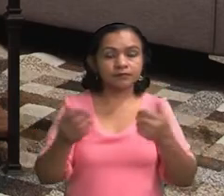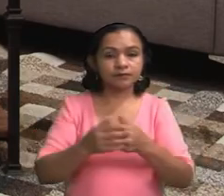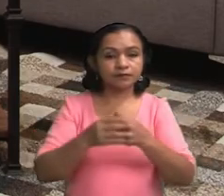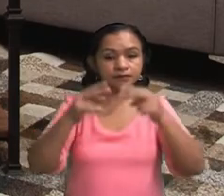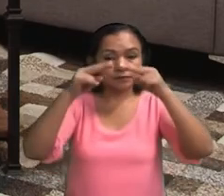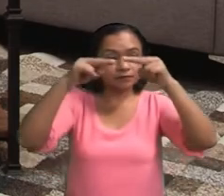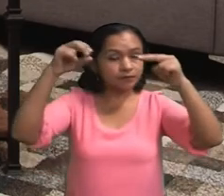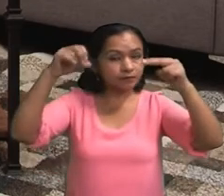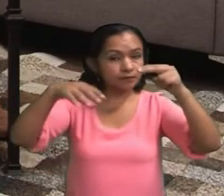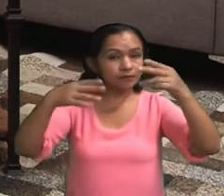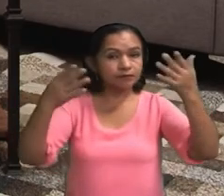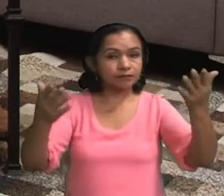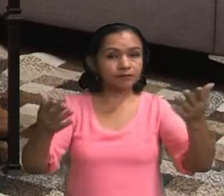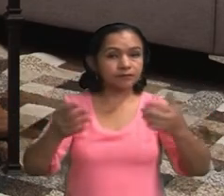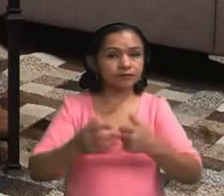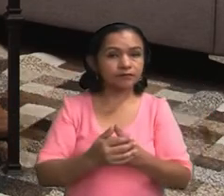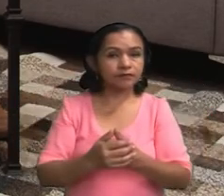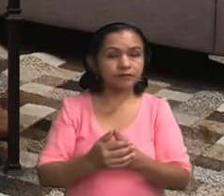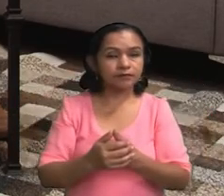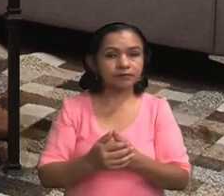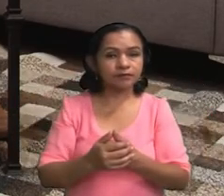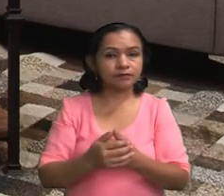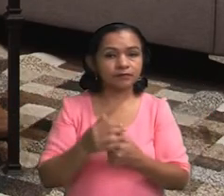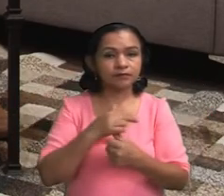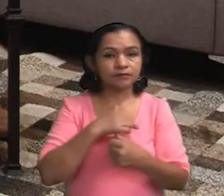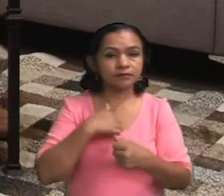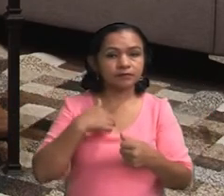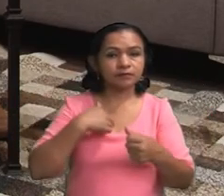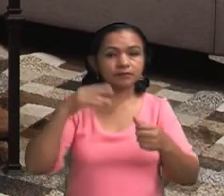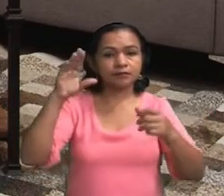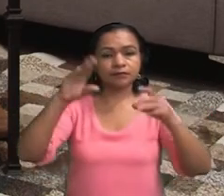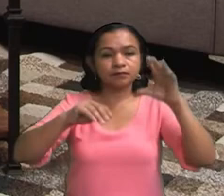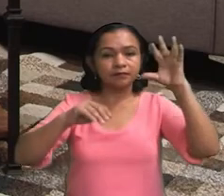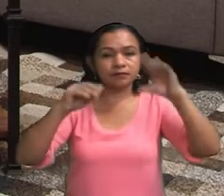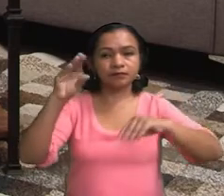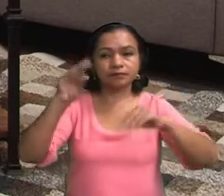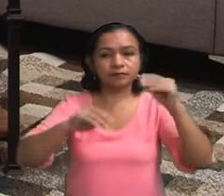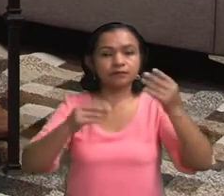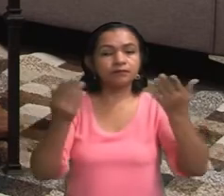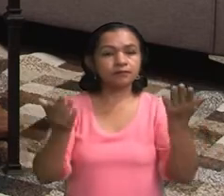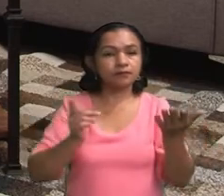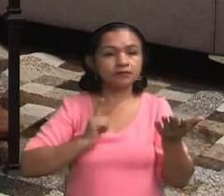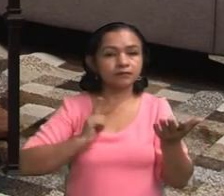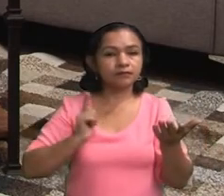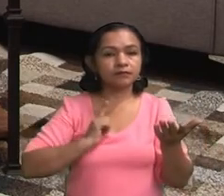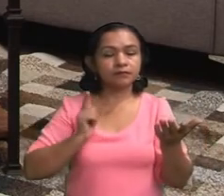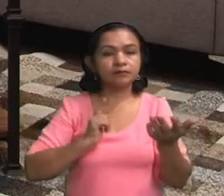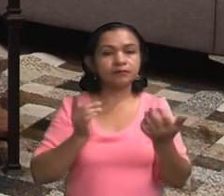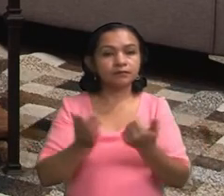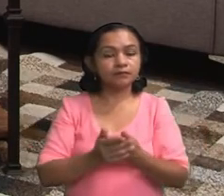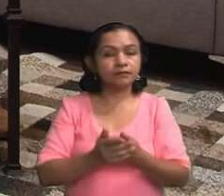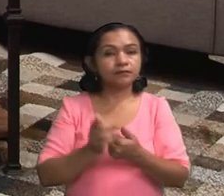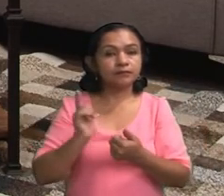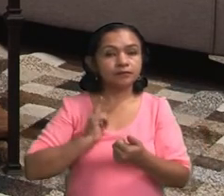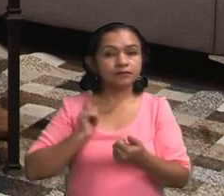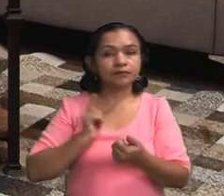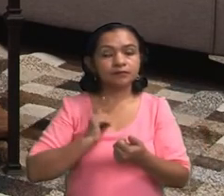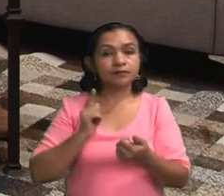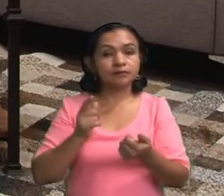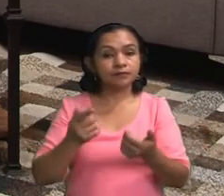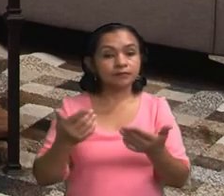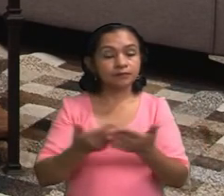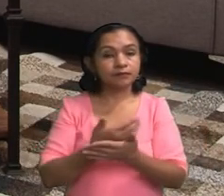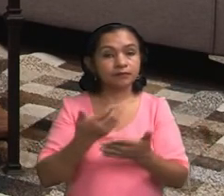va a abastecer. O el sistema va a estar deficiente, con apagones y que vas a trabajar. Hay subestaciones que incluso se